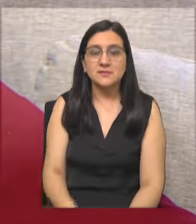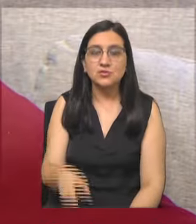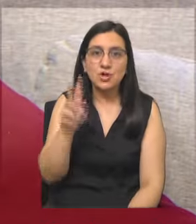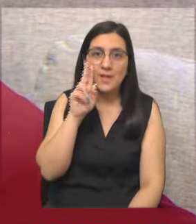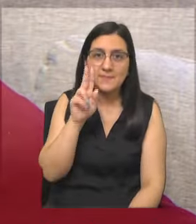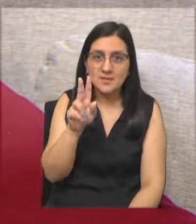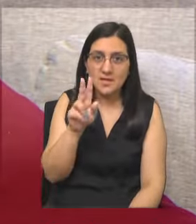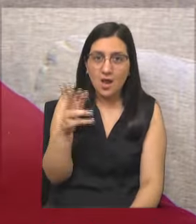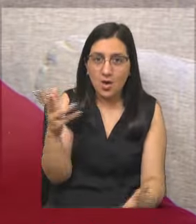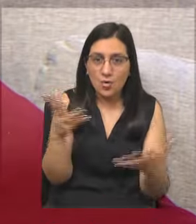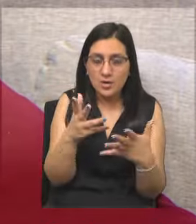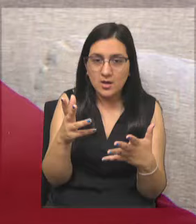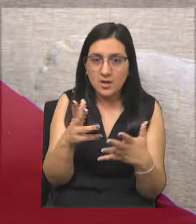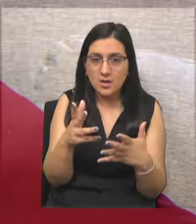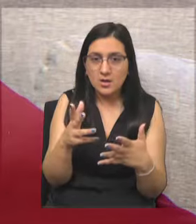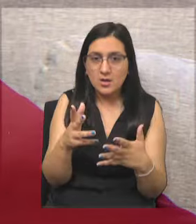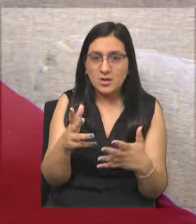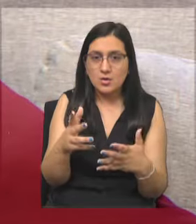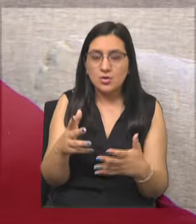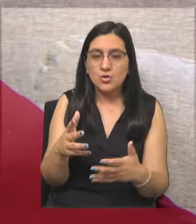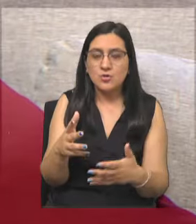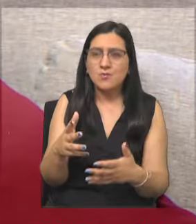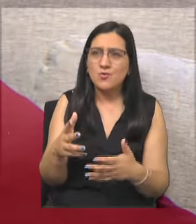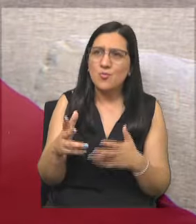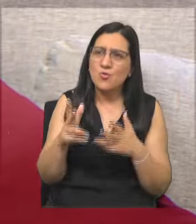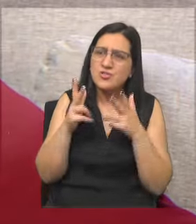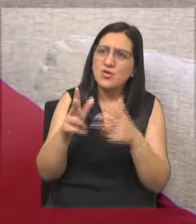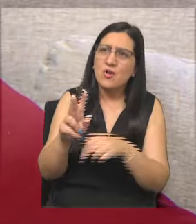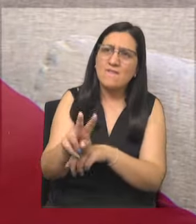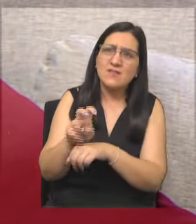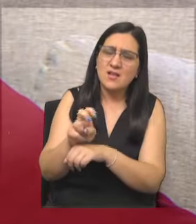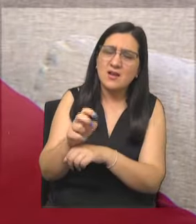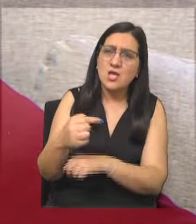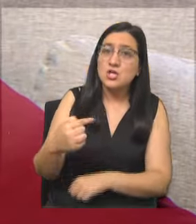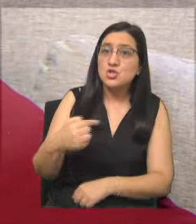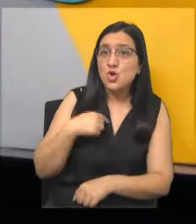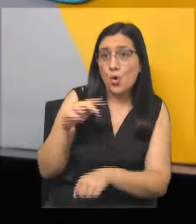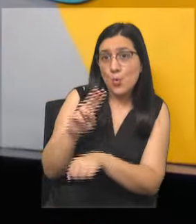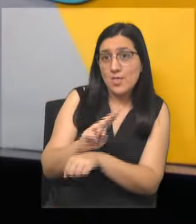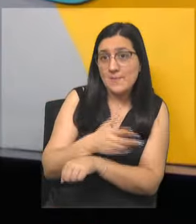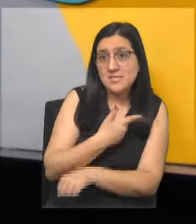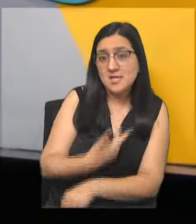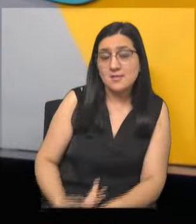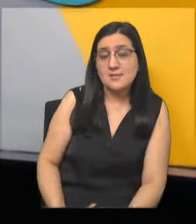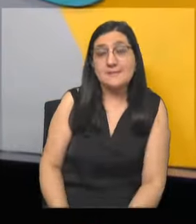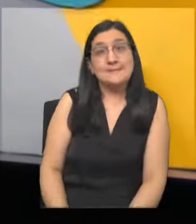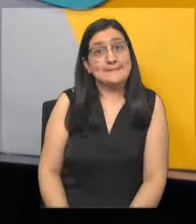ese lente de claro. Yo cuidé. Uno la ve distinta. Mírala de vuelta. Es muy fuerte. Señores, señores.